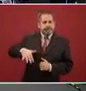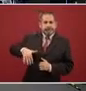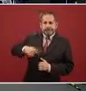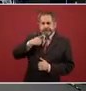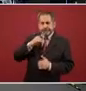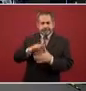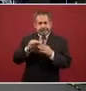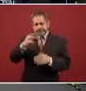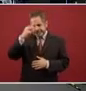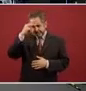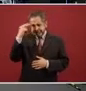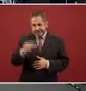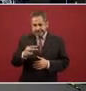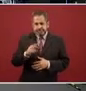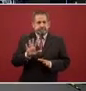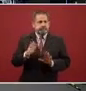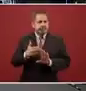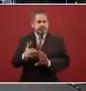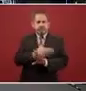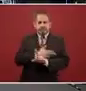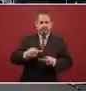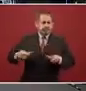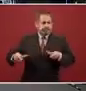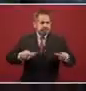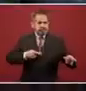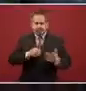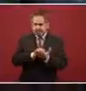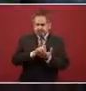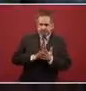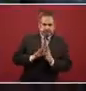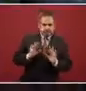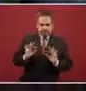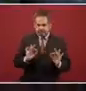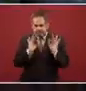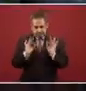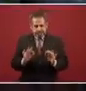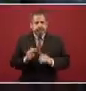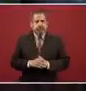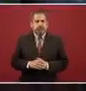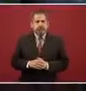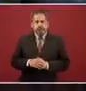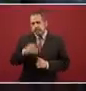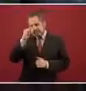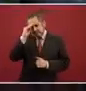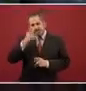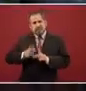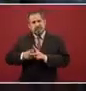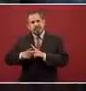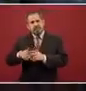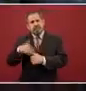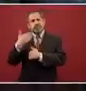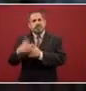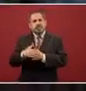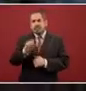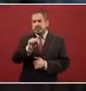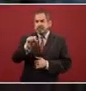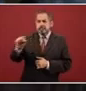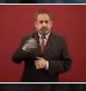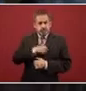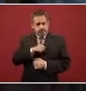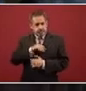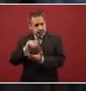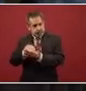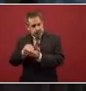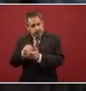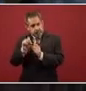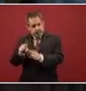ya México pudo prepararse y programar, ¿no?, su etapa. En ese sentido, ¿las proyecciones de la Secretaría de Salud siguen siendo las mismas